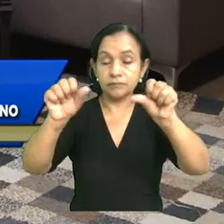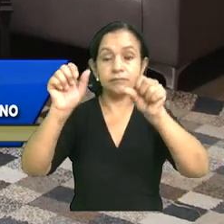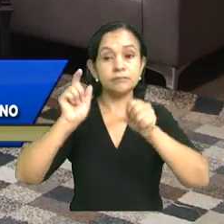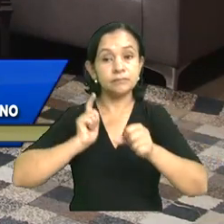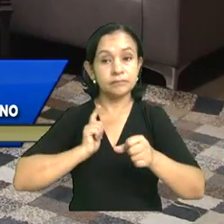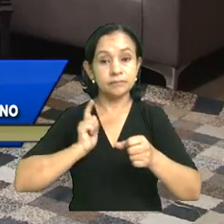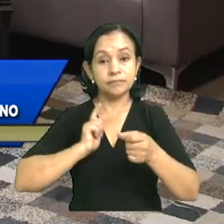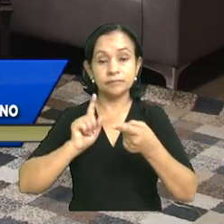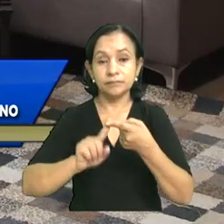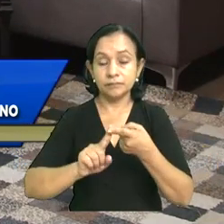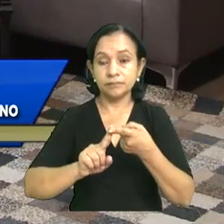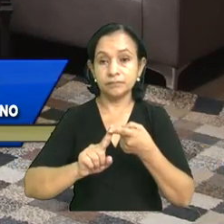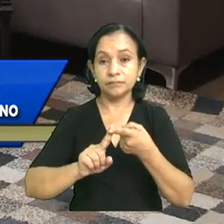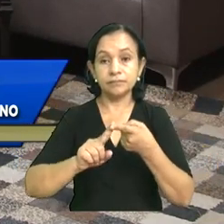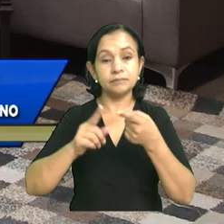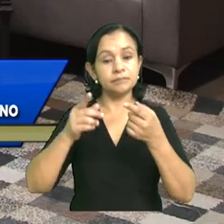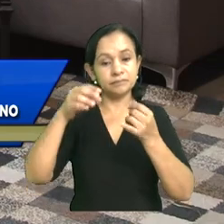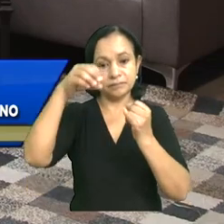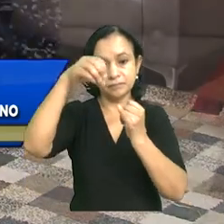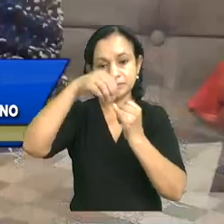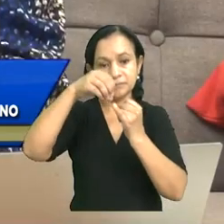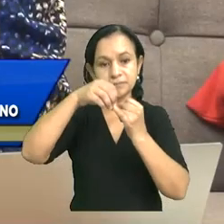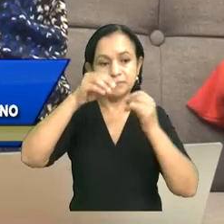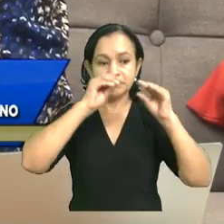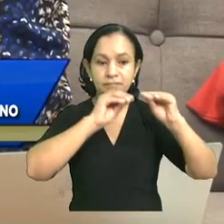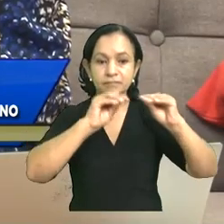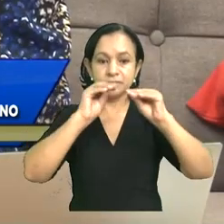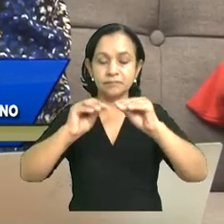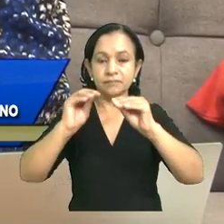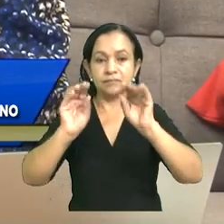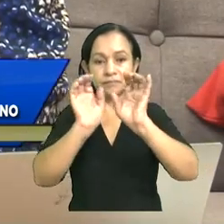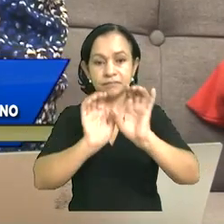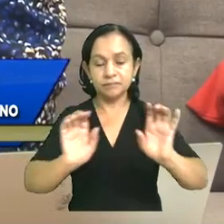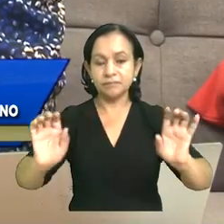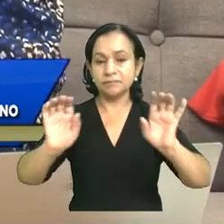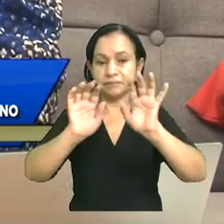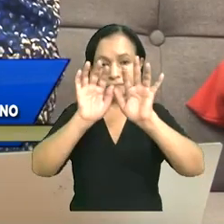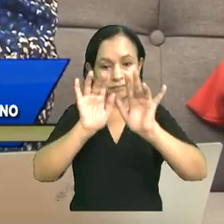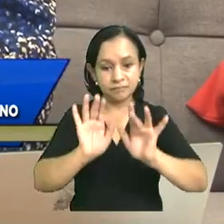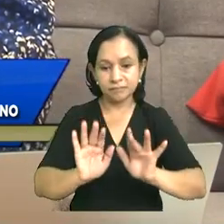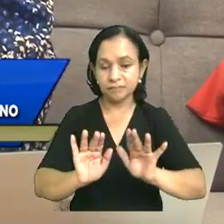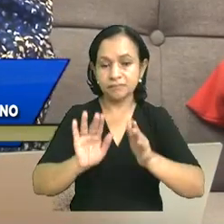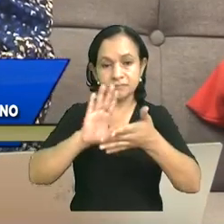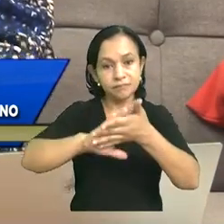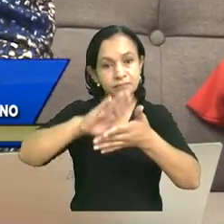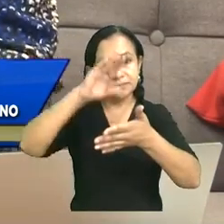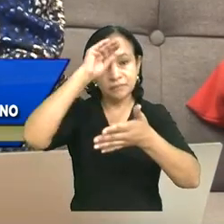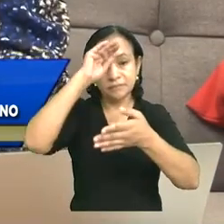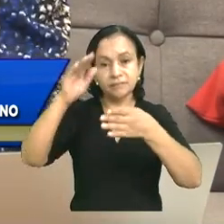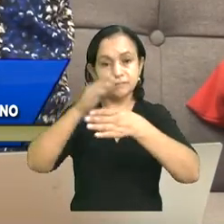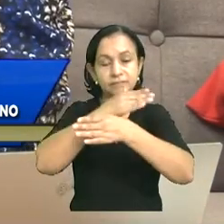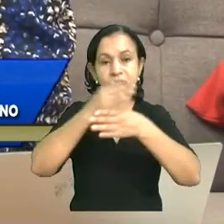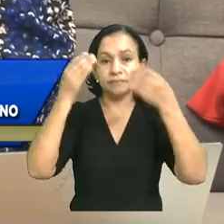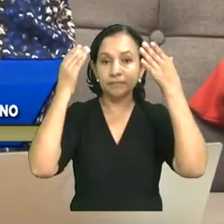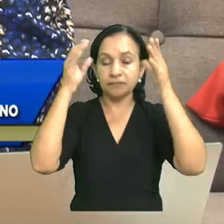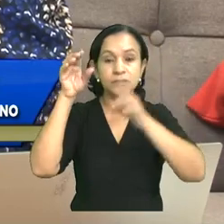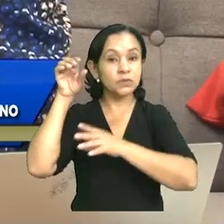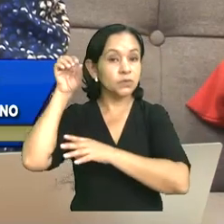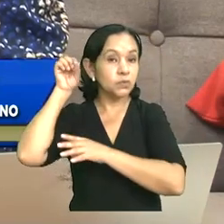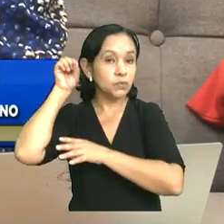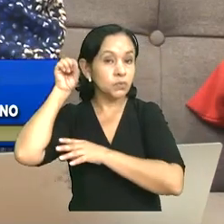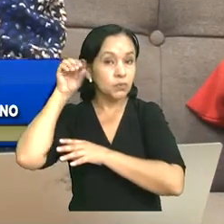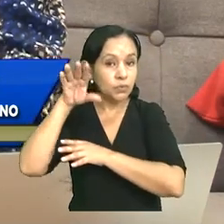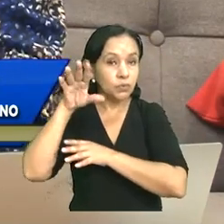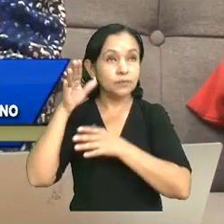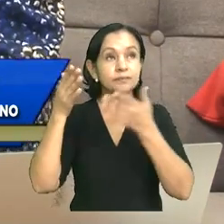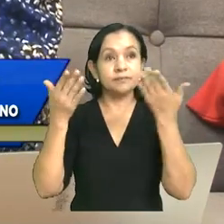Capacitación constante, es capacitación técnica, es capacitación tecnológica, es capacitación sobre cultura turística también,